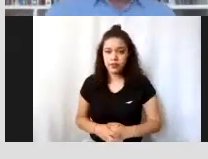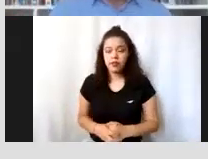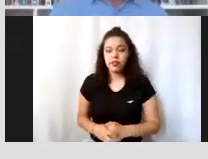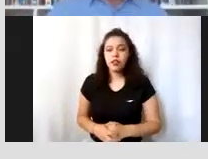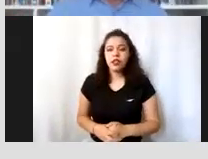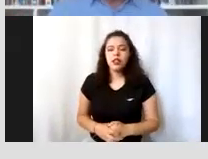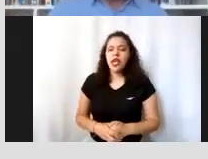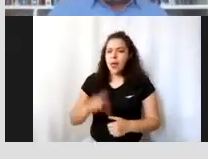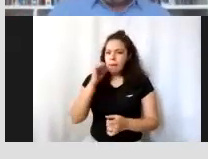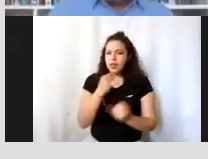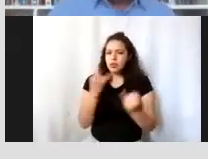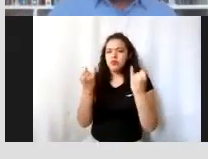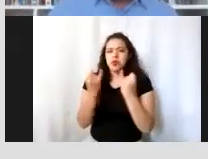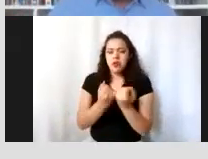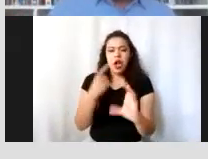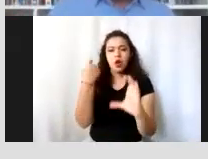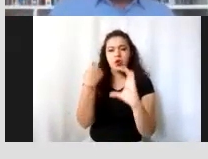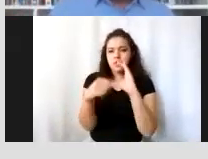Pongan igual alguna dirección electrónica,